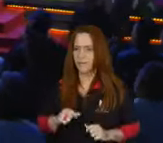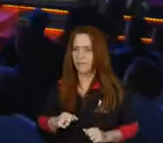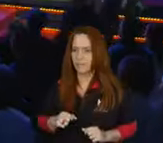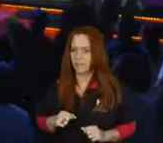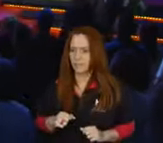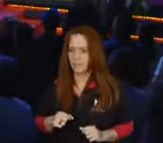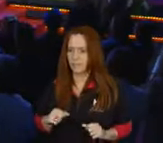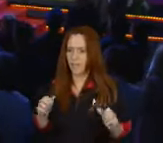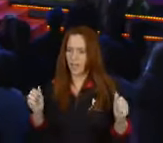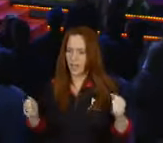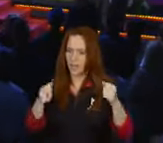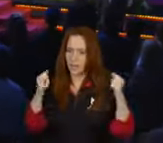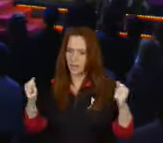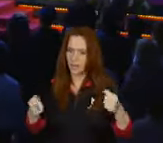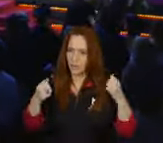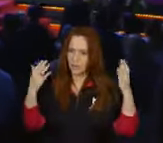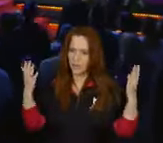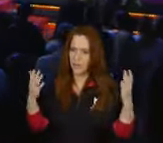Aleluya.